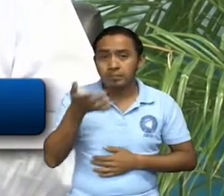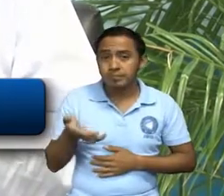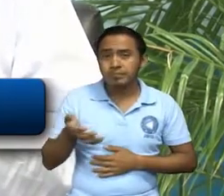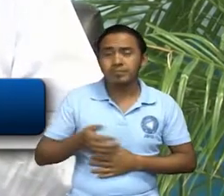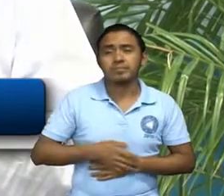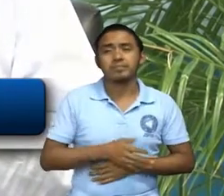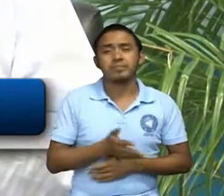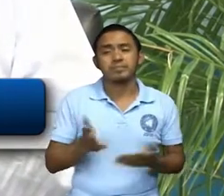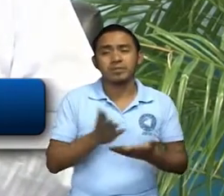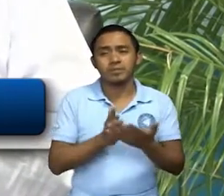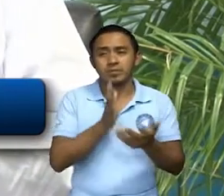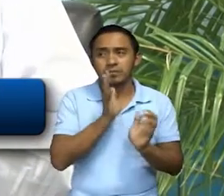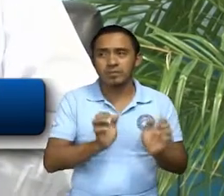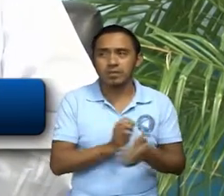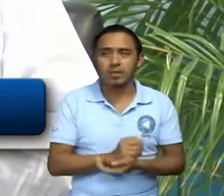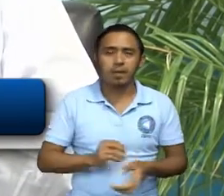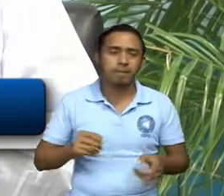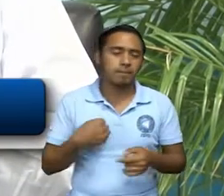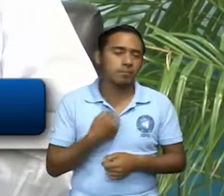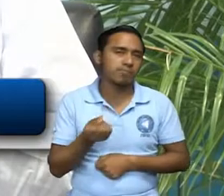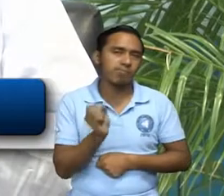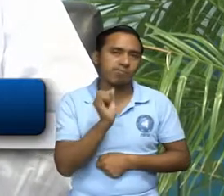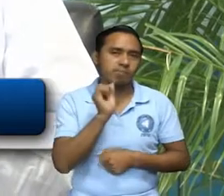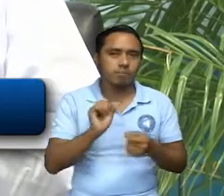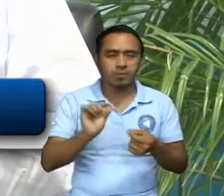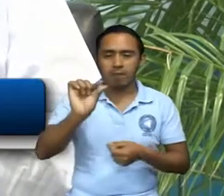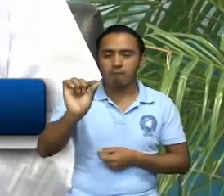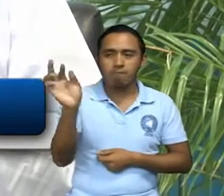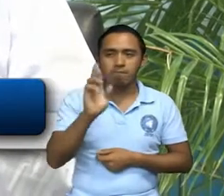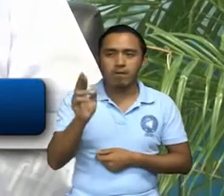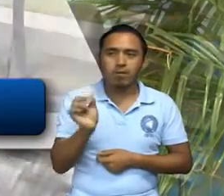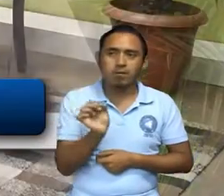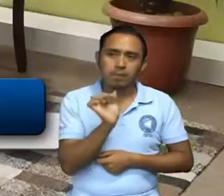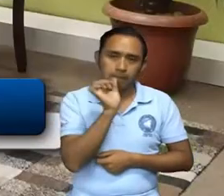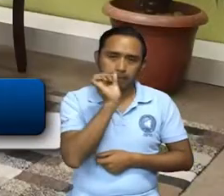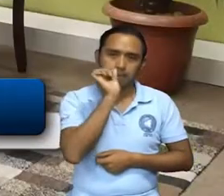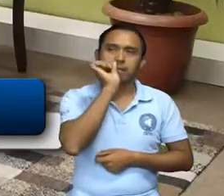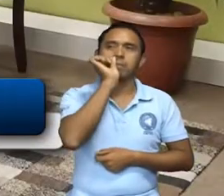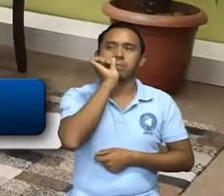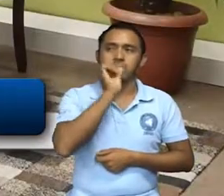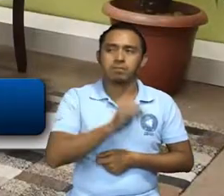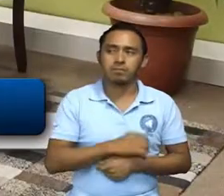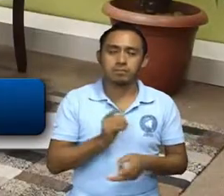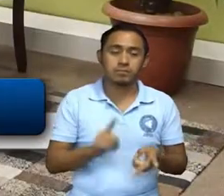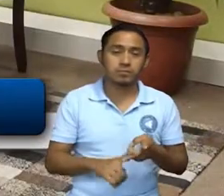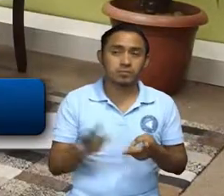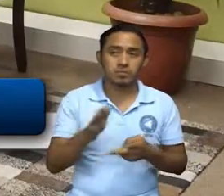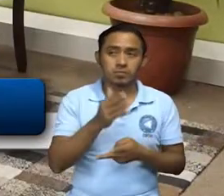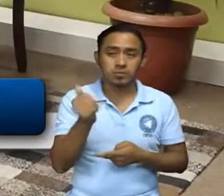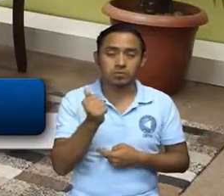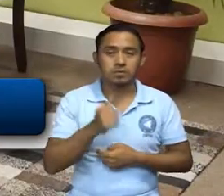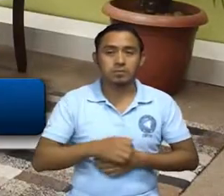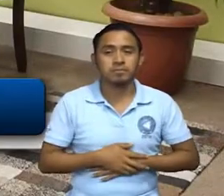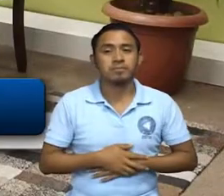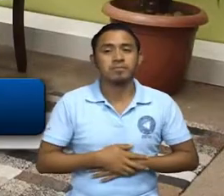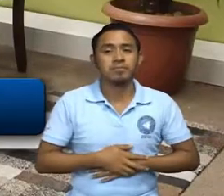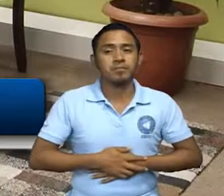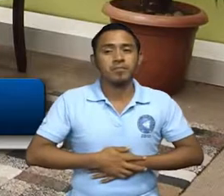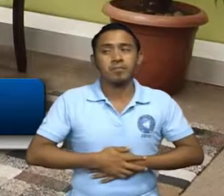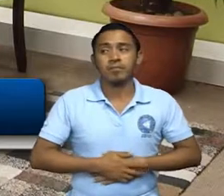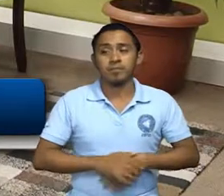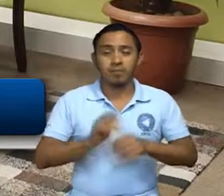llegan cuando los niños se meten frijoles, que es lo más común. Es la flor de avispa, una semillita, ¿sí? Exactamente. También son frecuentes. Eso